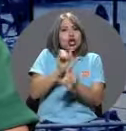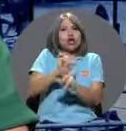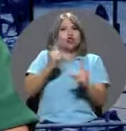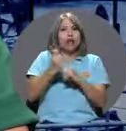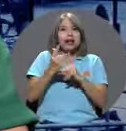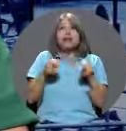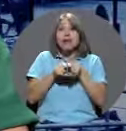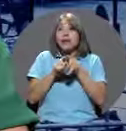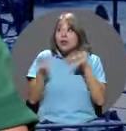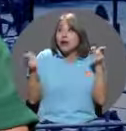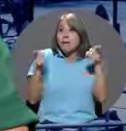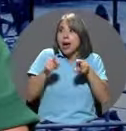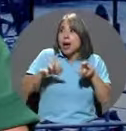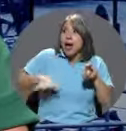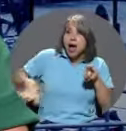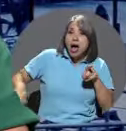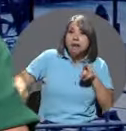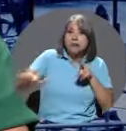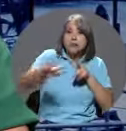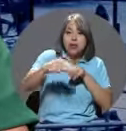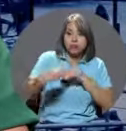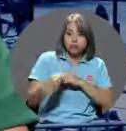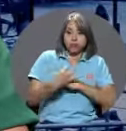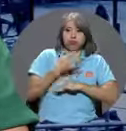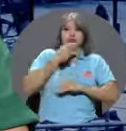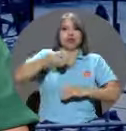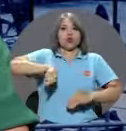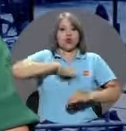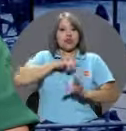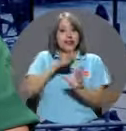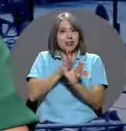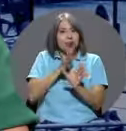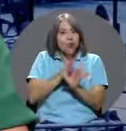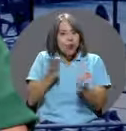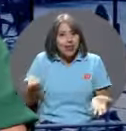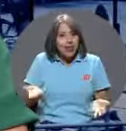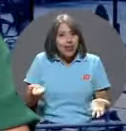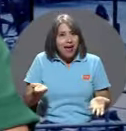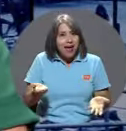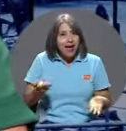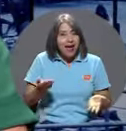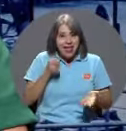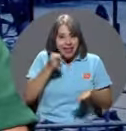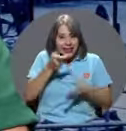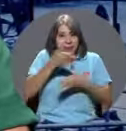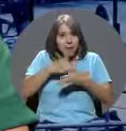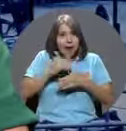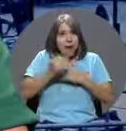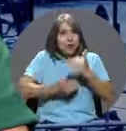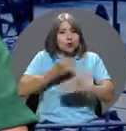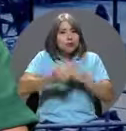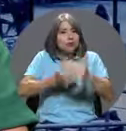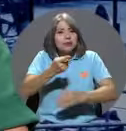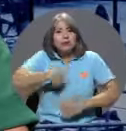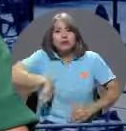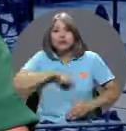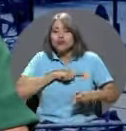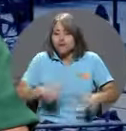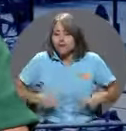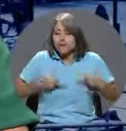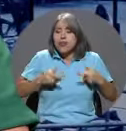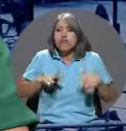podamos tener, que al mismo tiempo va a influir sobre la parte biológica y viceversa. La parte biológica, si tenemos una